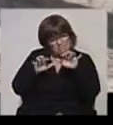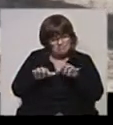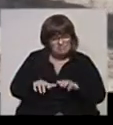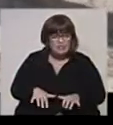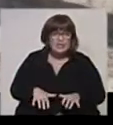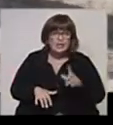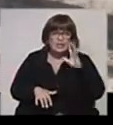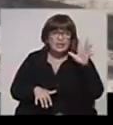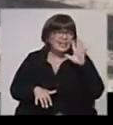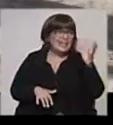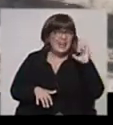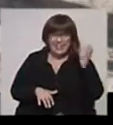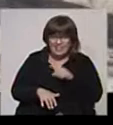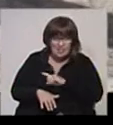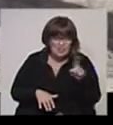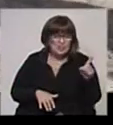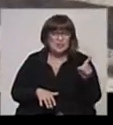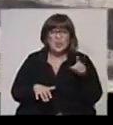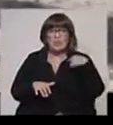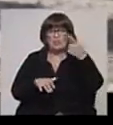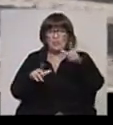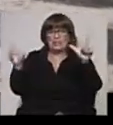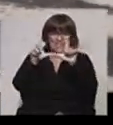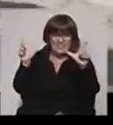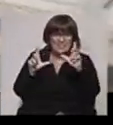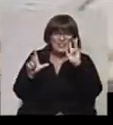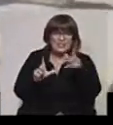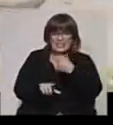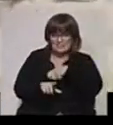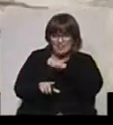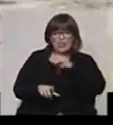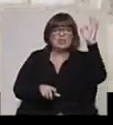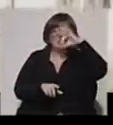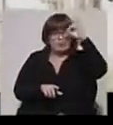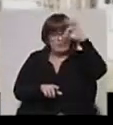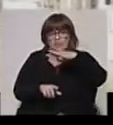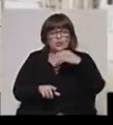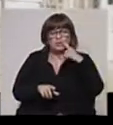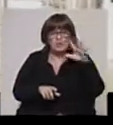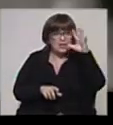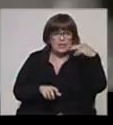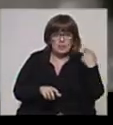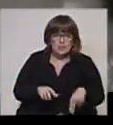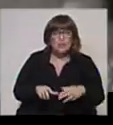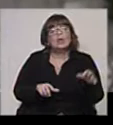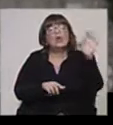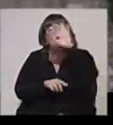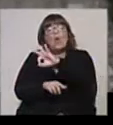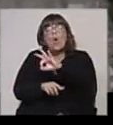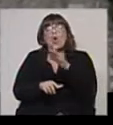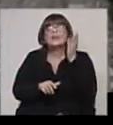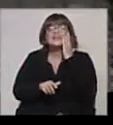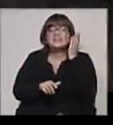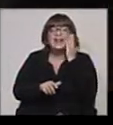iba a terminar haciendo radio, que iba a terminar haciendo televisión en español y en inglés, o que tenía que empezar a saber manejar